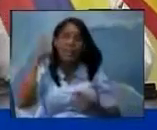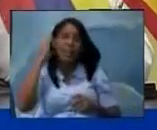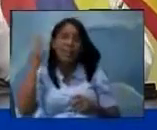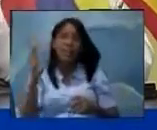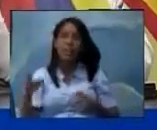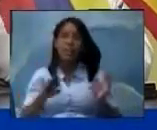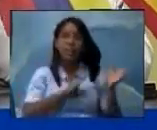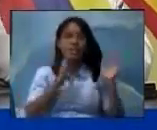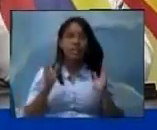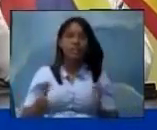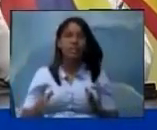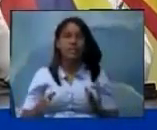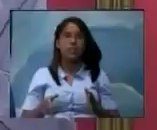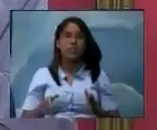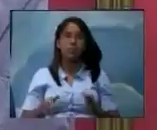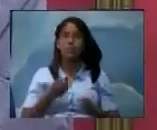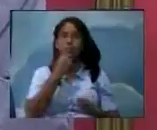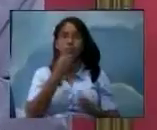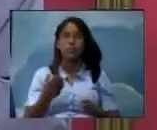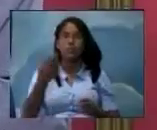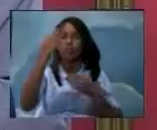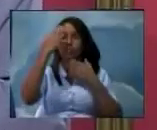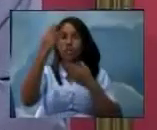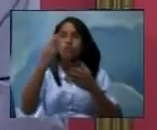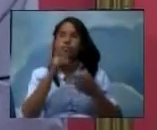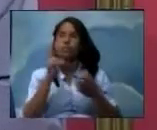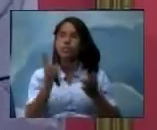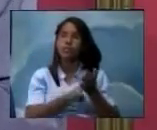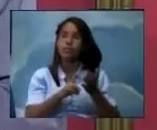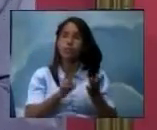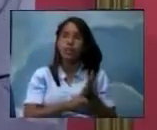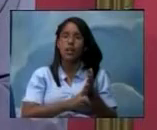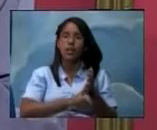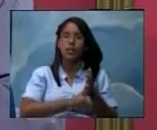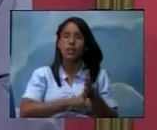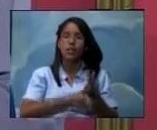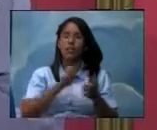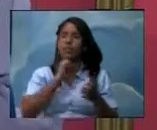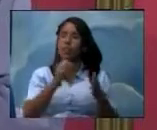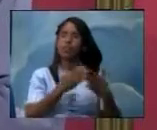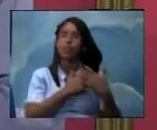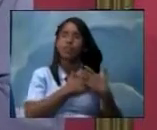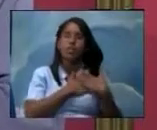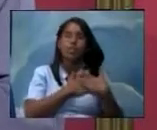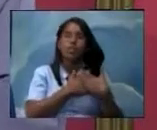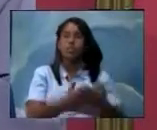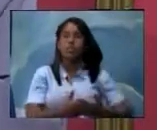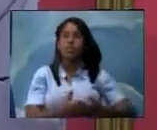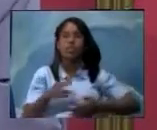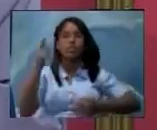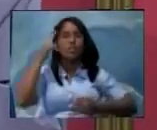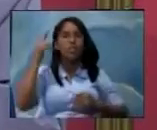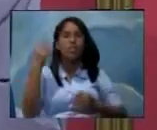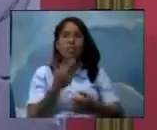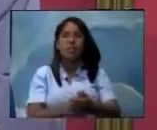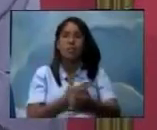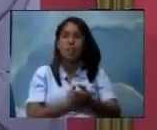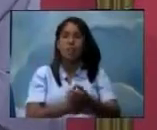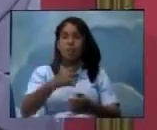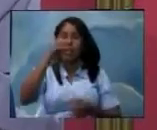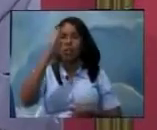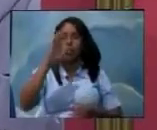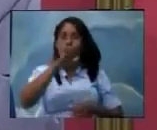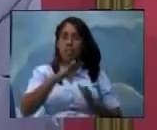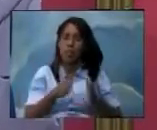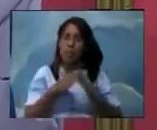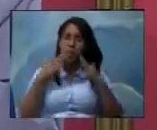emisoras evangélicas. Bueno, un saludo, verdad que es un regocijo y saber, hermano Puerta, que Dios